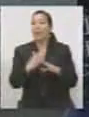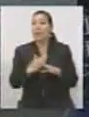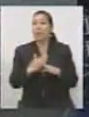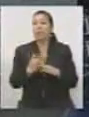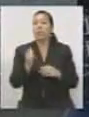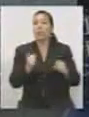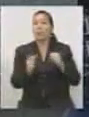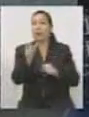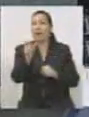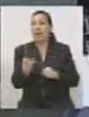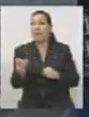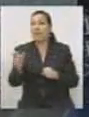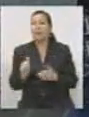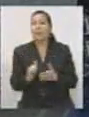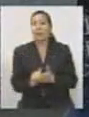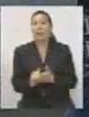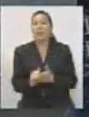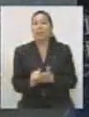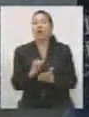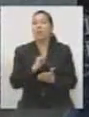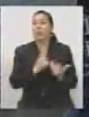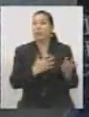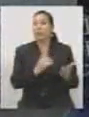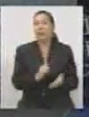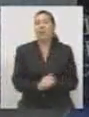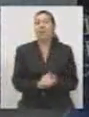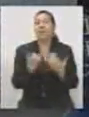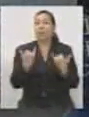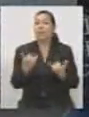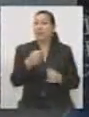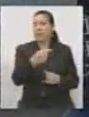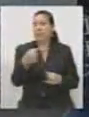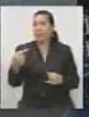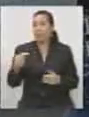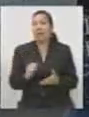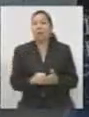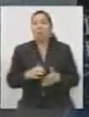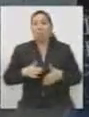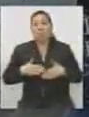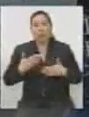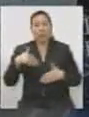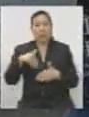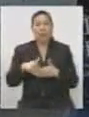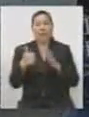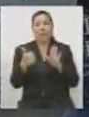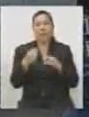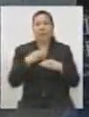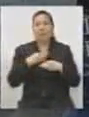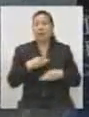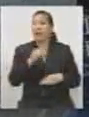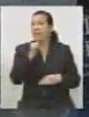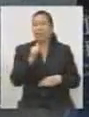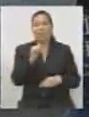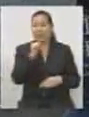defensa de los derechos de los ciudadanos, y en ese sentido yo espero que esta semana podamos elegir a los 6 miembros que faltan,